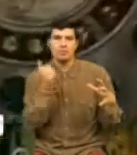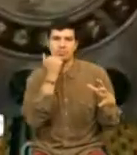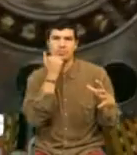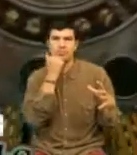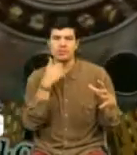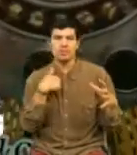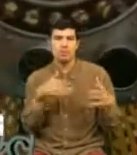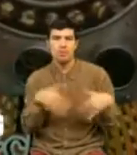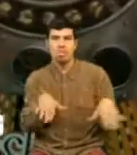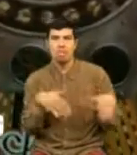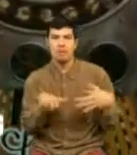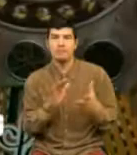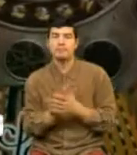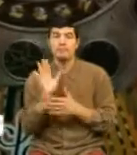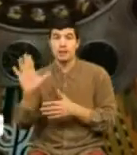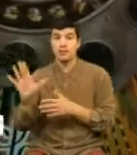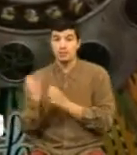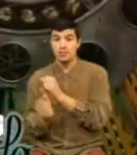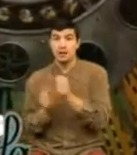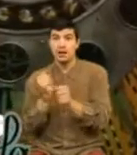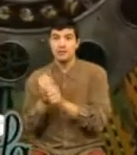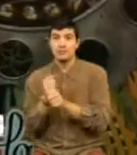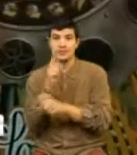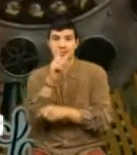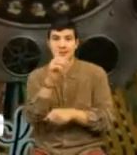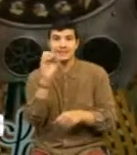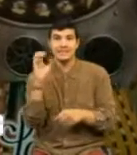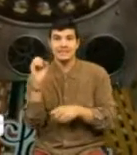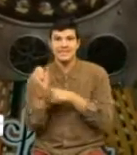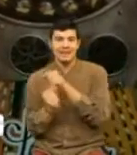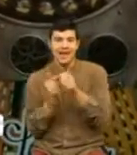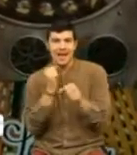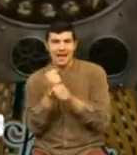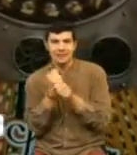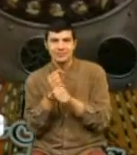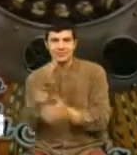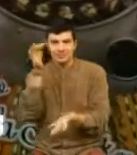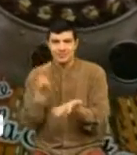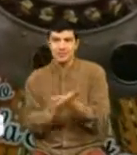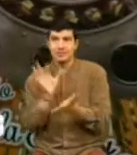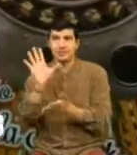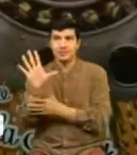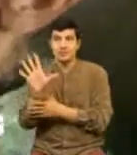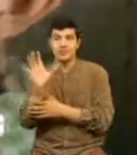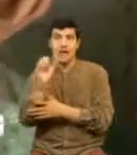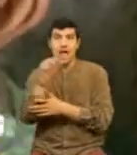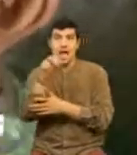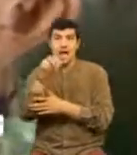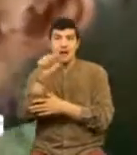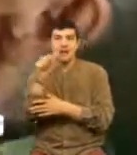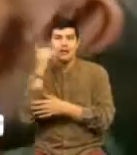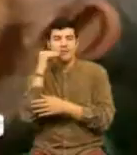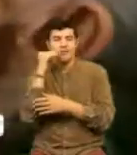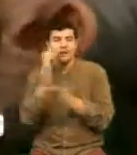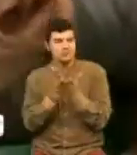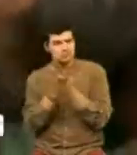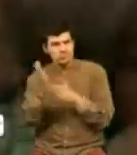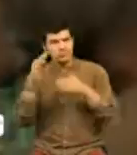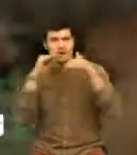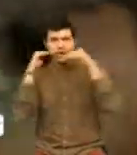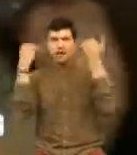No había nada. A su edad, 100 años exactos, Ana aún sonríe y lo hace con